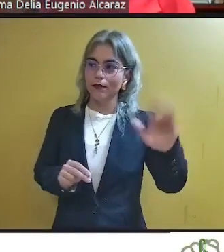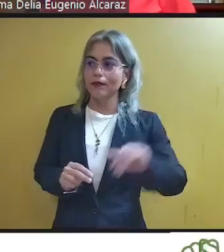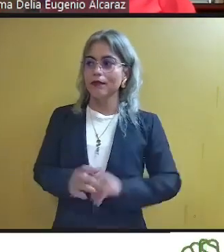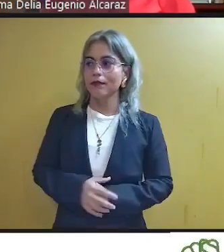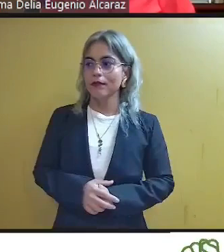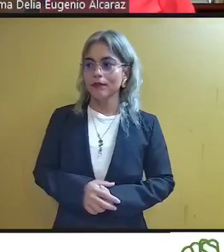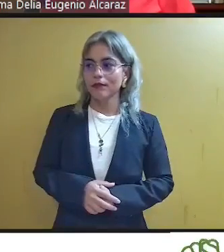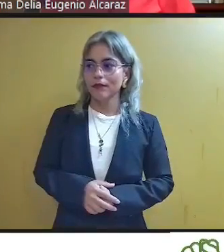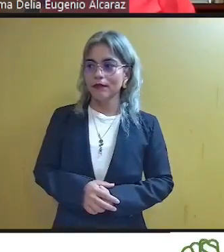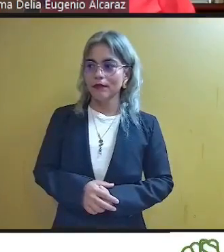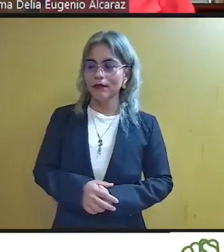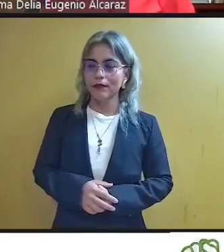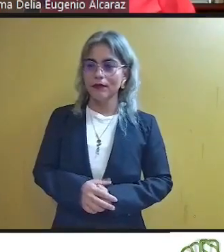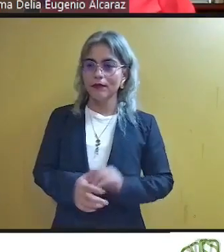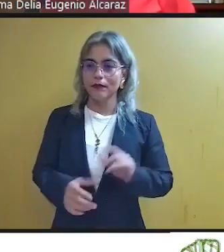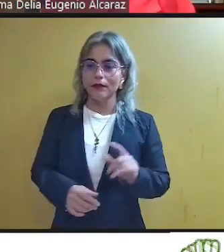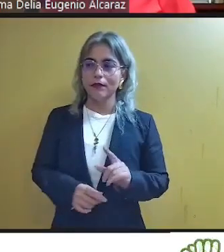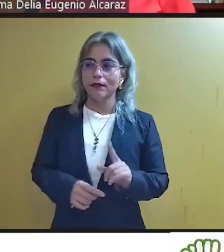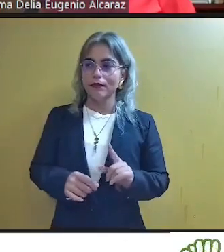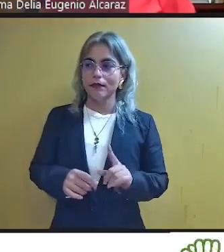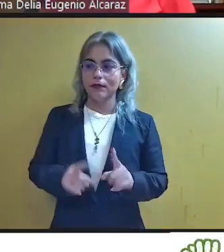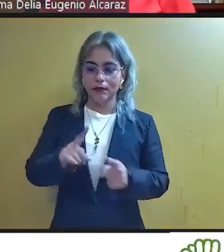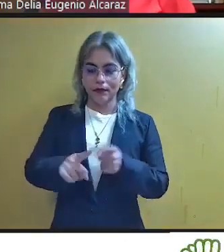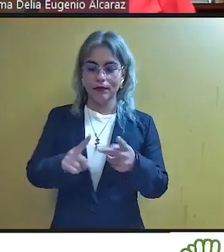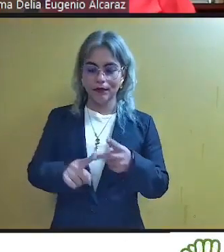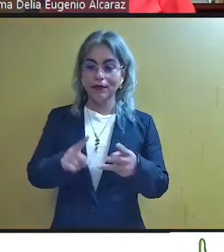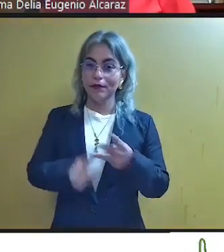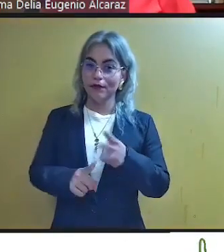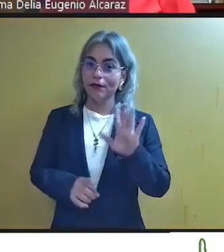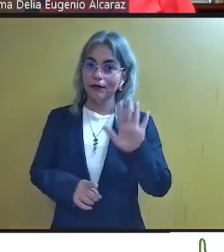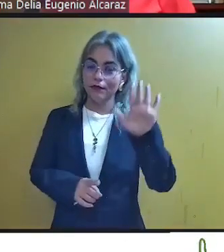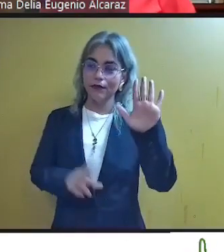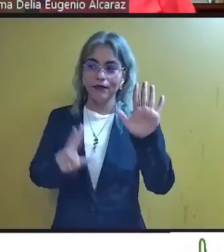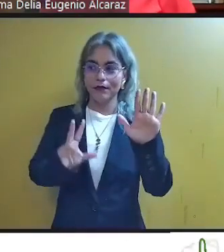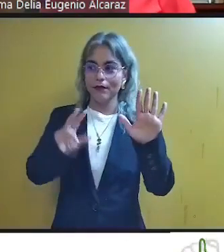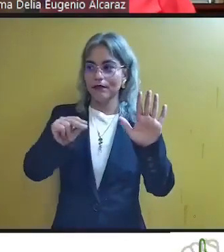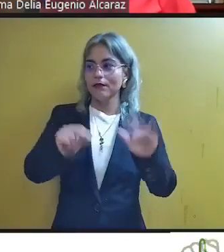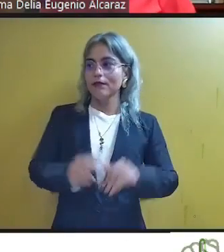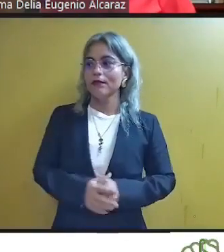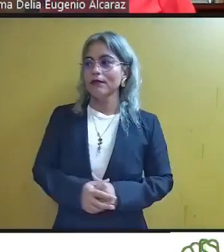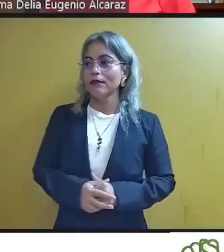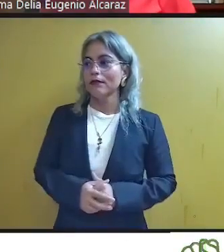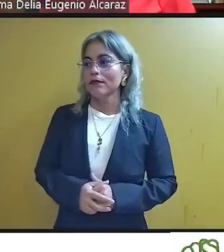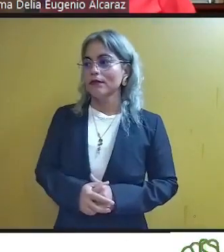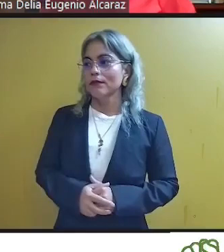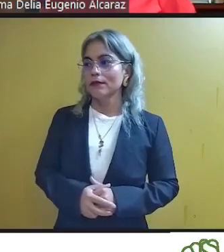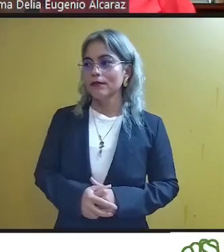Inés Betancourt Salgado y la Rosa Delgado Brito y la magistrada Evelyn Rodríguez Chinol.